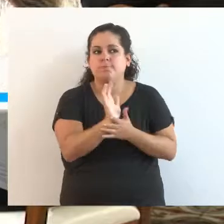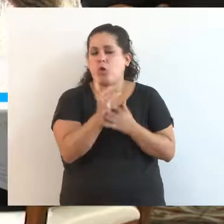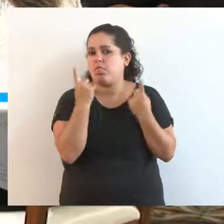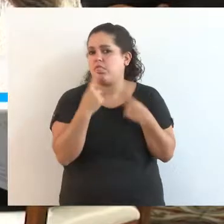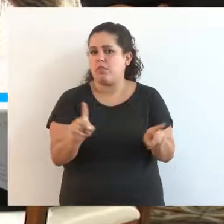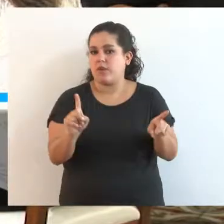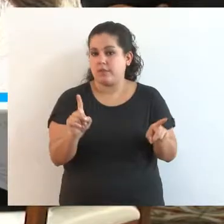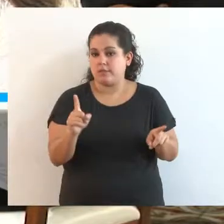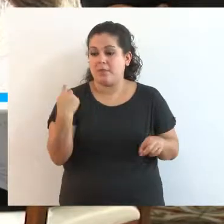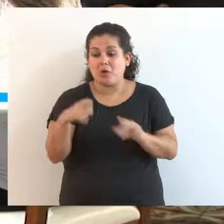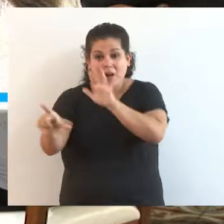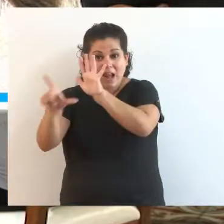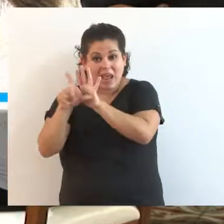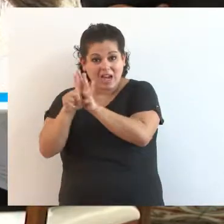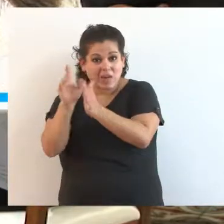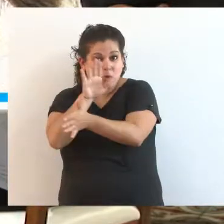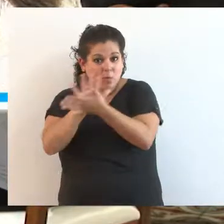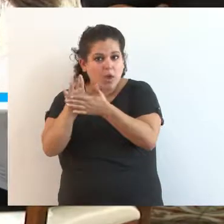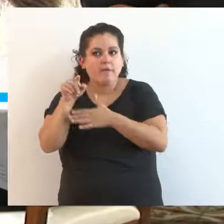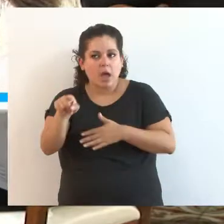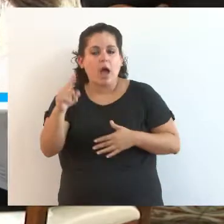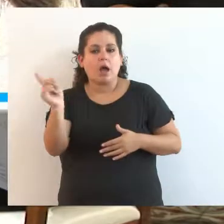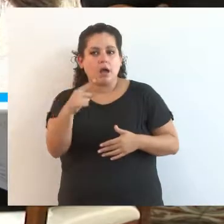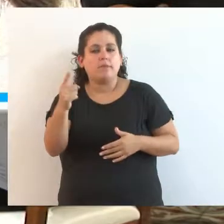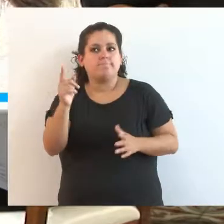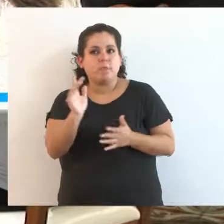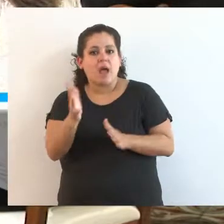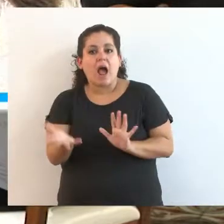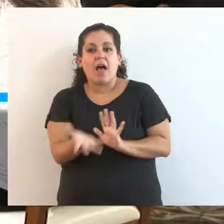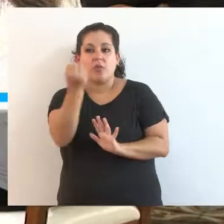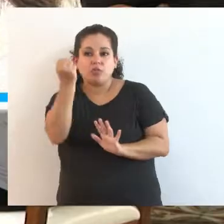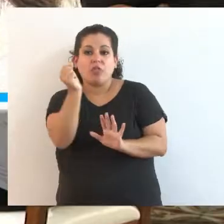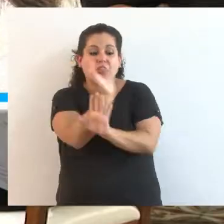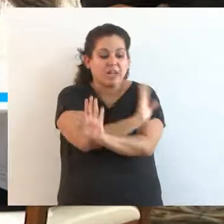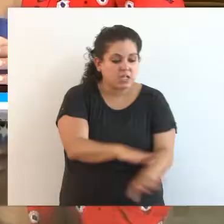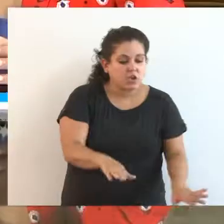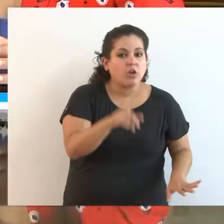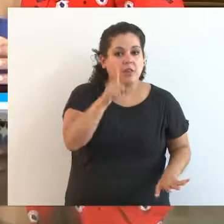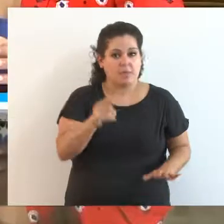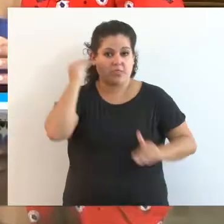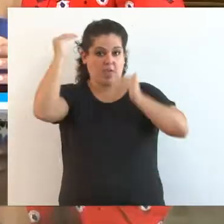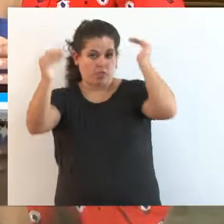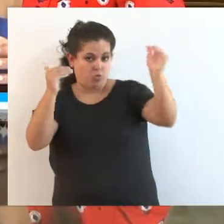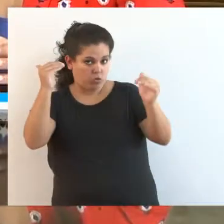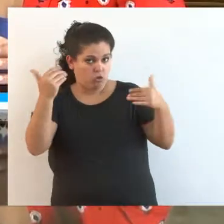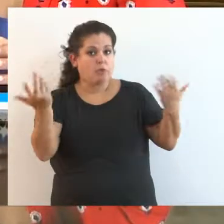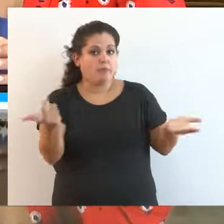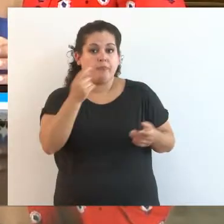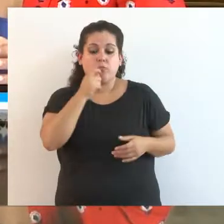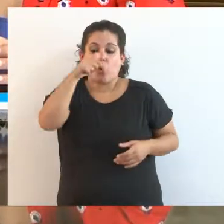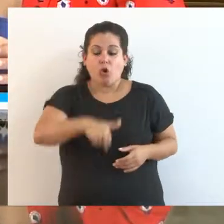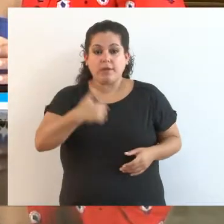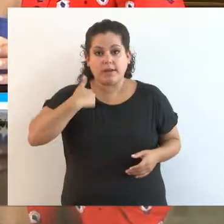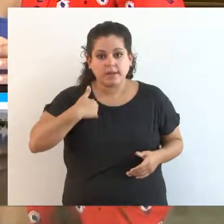de segundo orden. Y en esta ley, lo bueno de este nuevo régimen es que tratamos la adopción de niños, pero también de adultos. Entonces uno digo, bueno, en Argentina